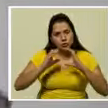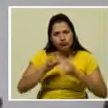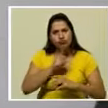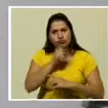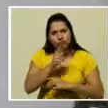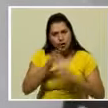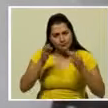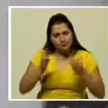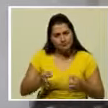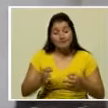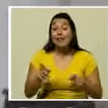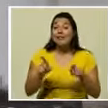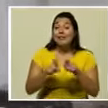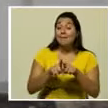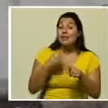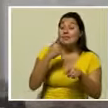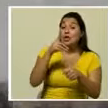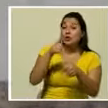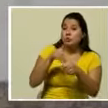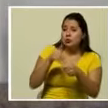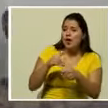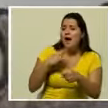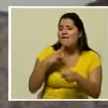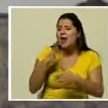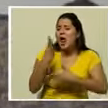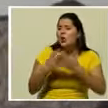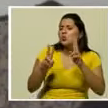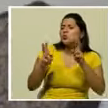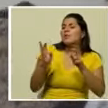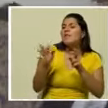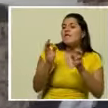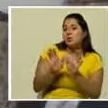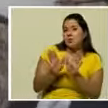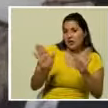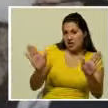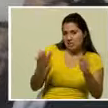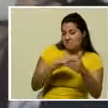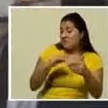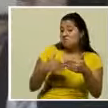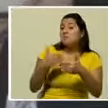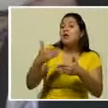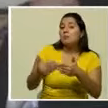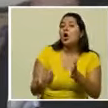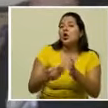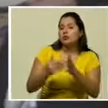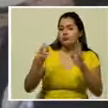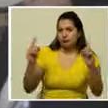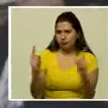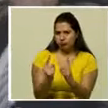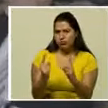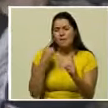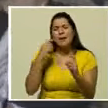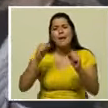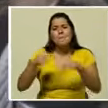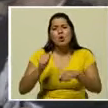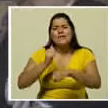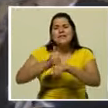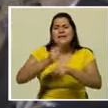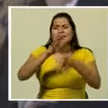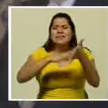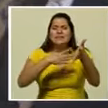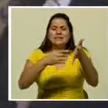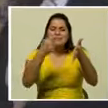El diputado además manifestó que trataron algunos temas de forma muy general y que se estarán reuniendo en los próximos días para trazar una agenda más